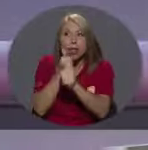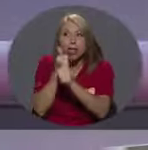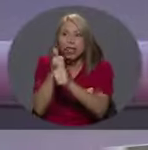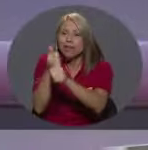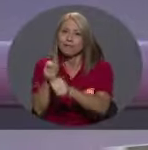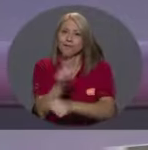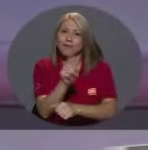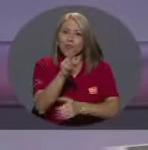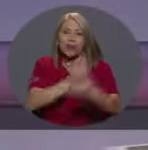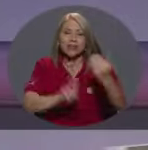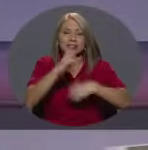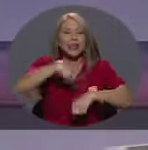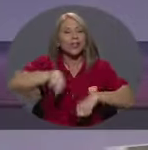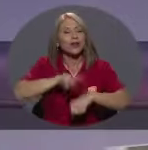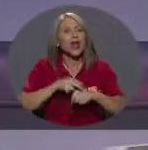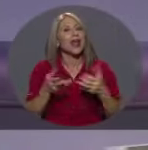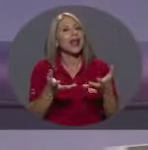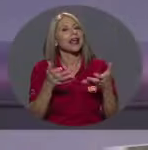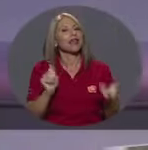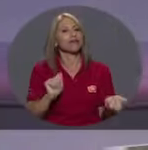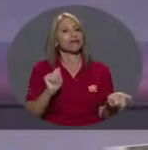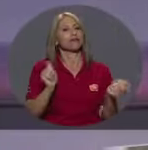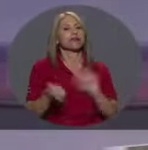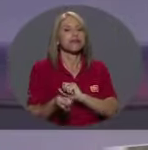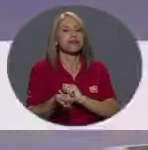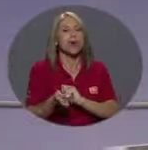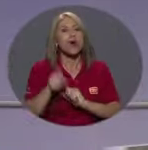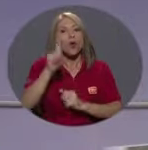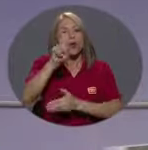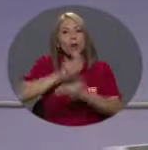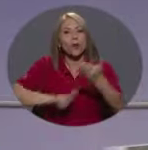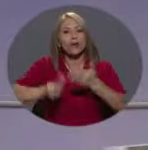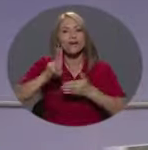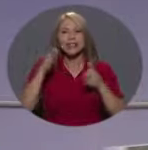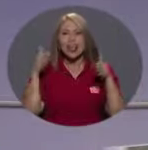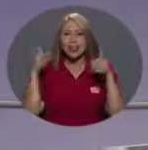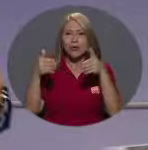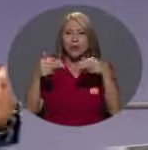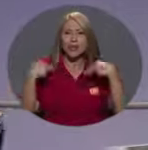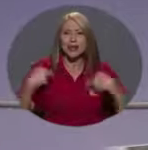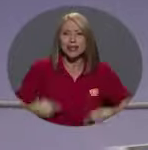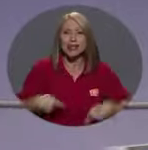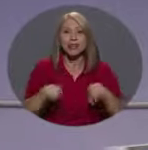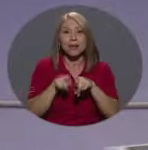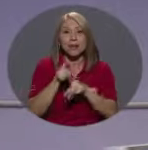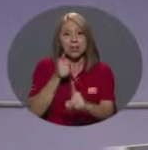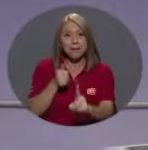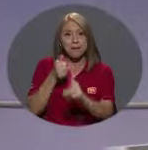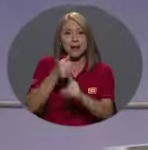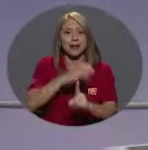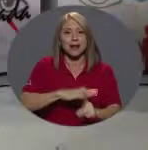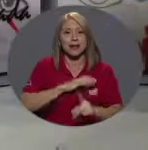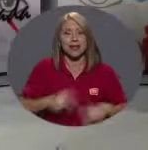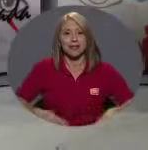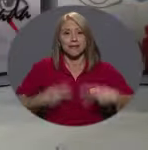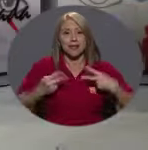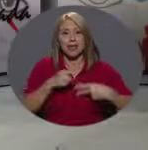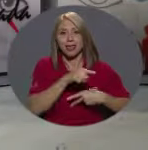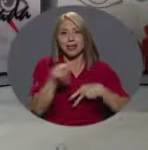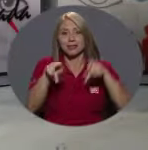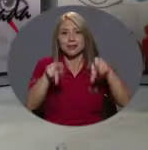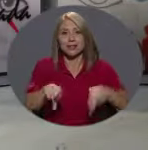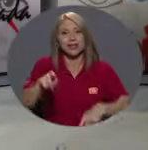este paso como una universidad humanista y también para impactar en la calidad de vida de estas personas que bien lo